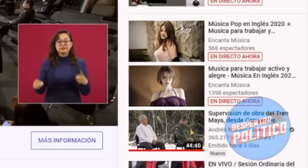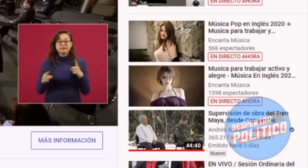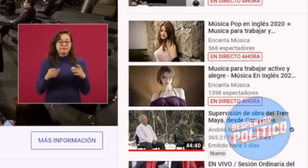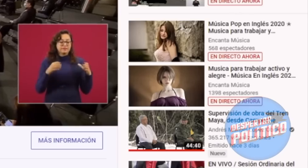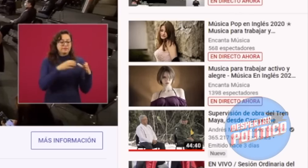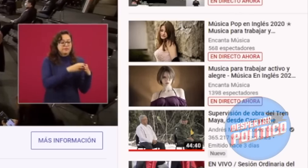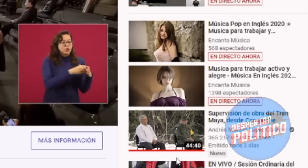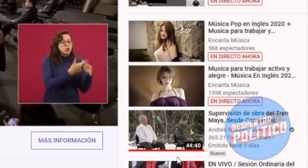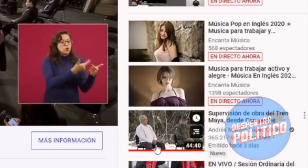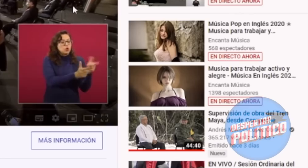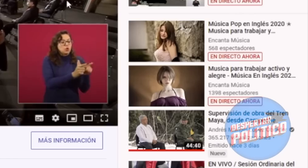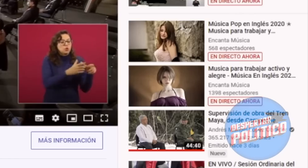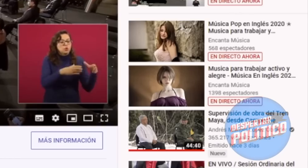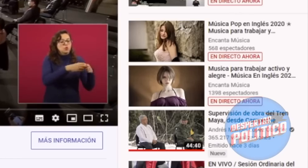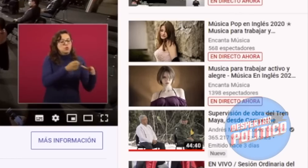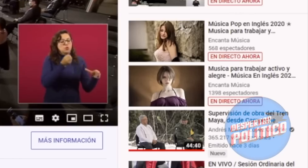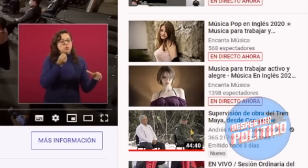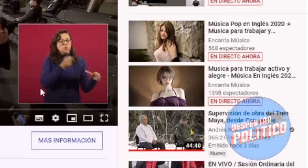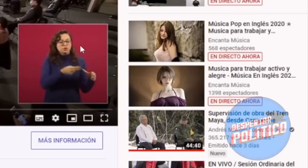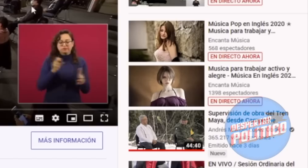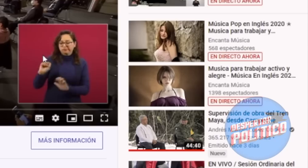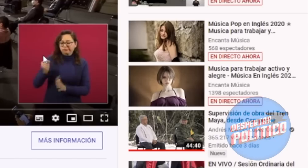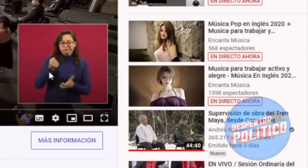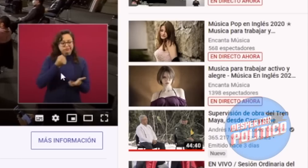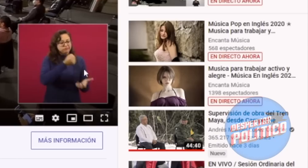a ciertos grupos,